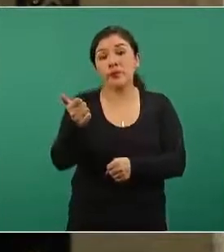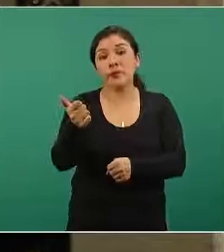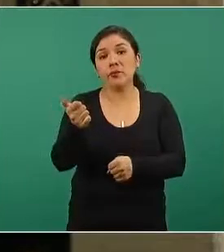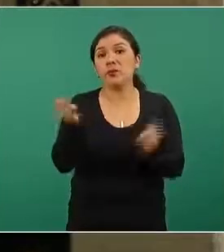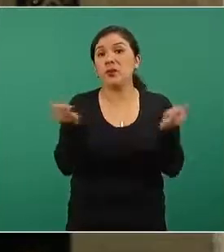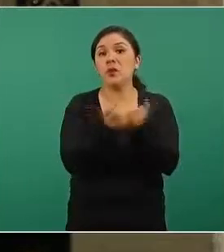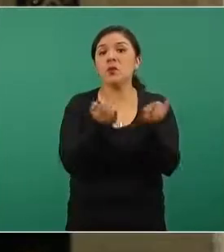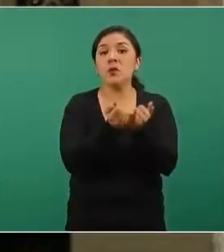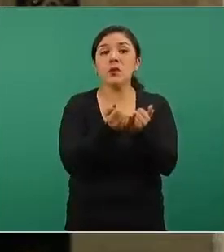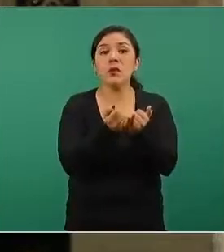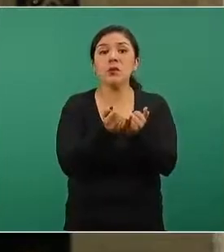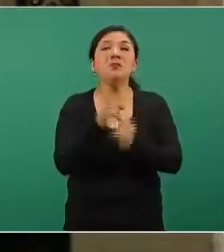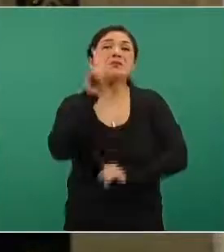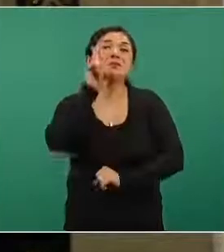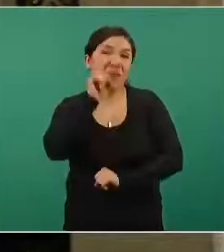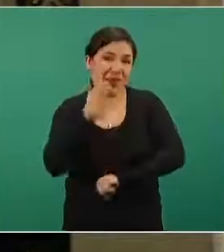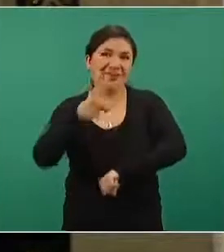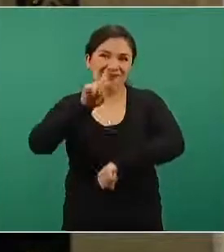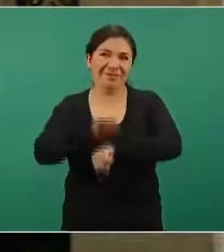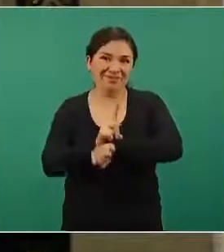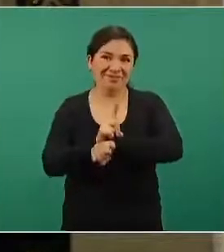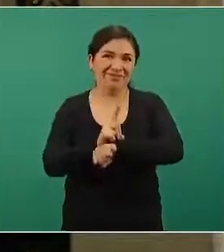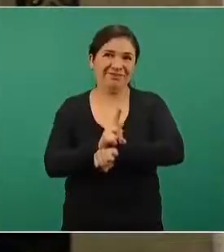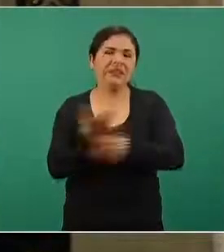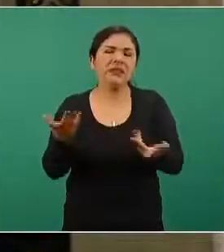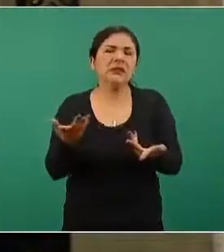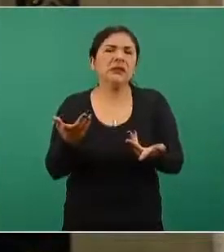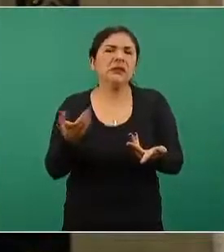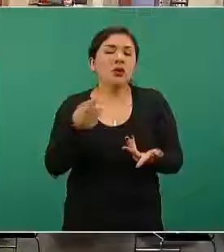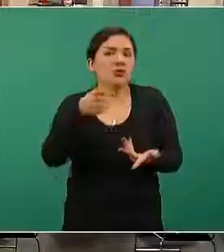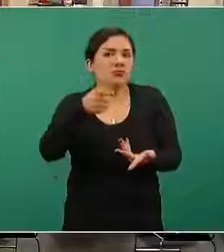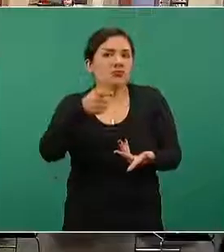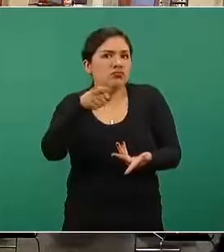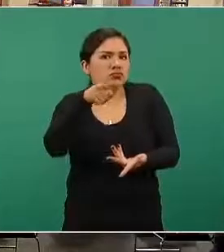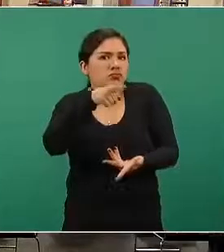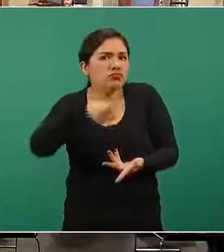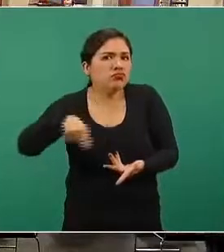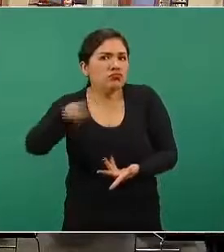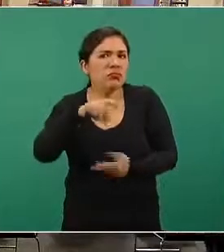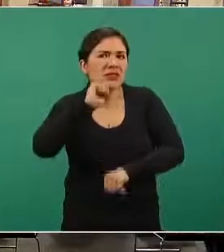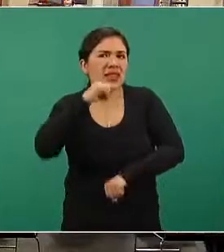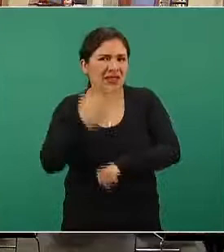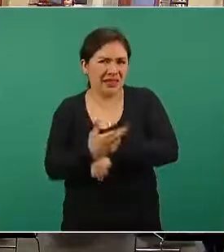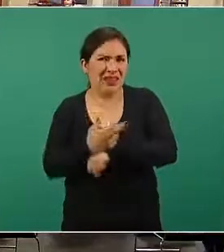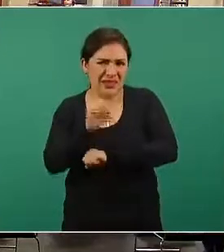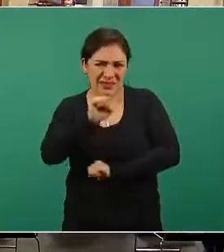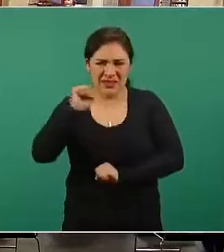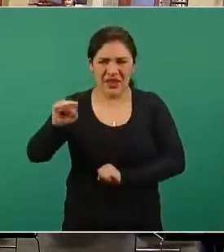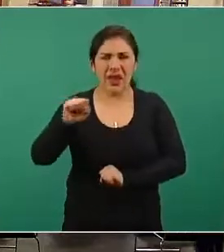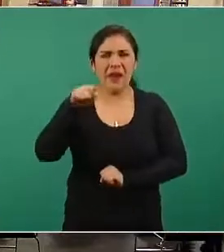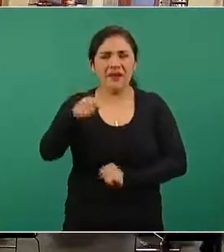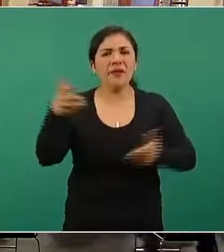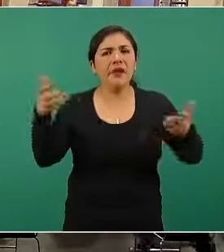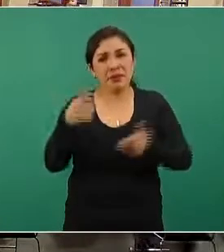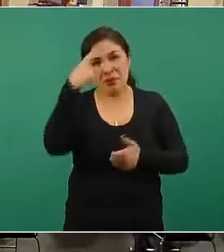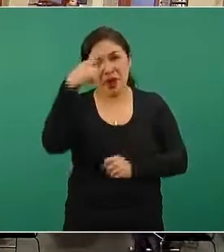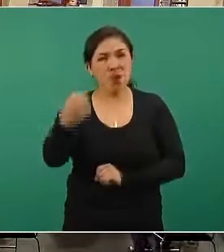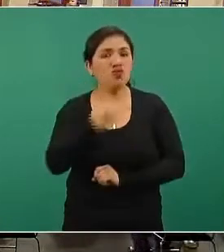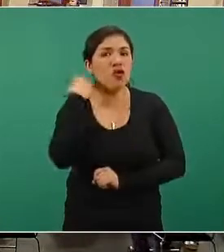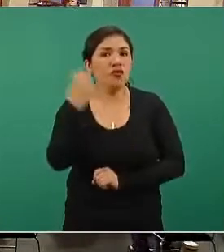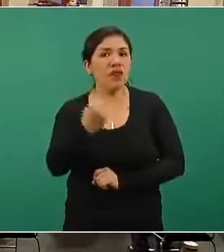del día de mañana, ¿qué está preparando precisamente la Secretaría de Salud, precisamente de esta conferencia